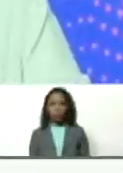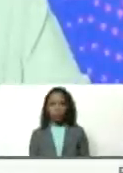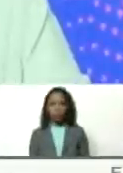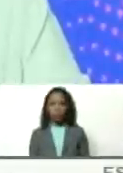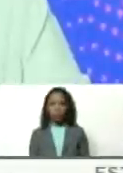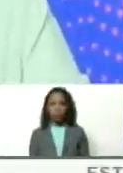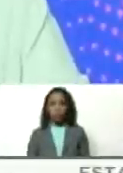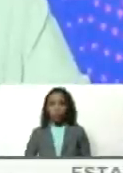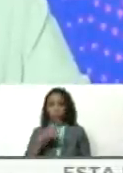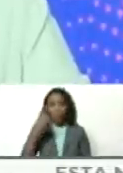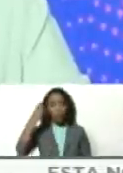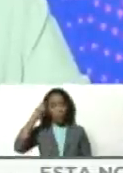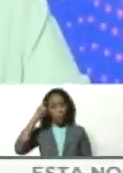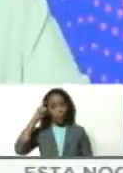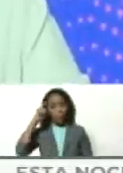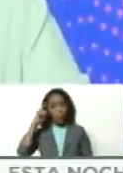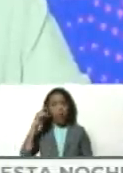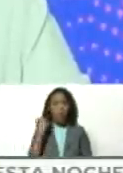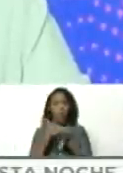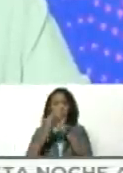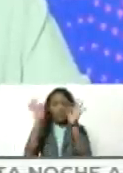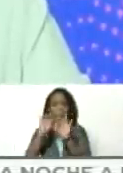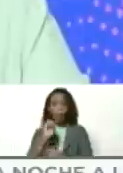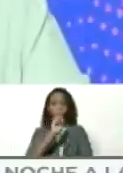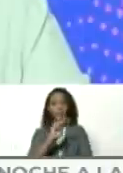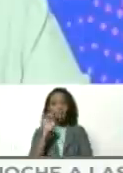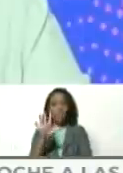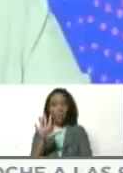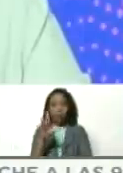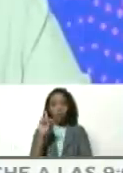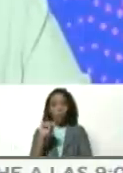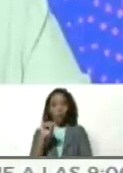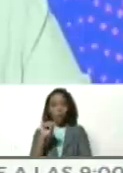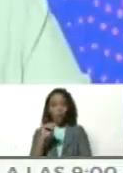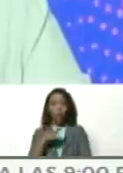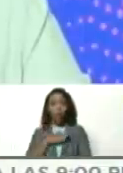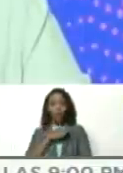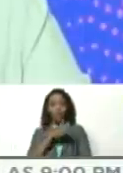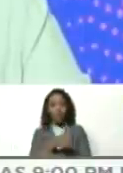buenos recuerdos. Igualmente el 25 estuvimos